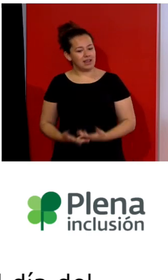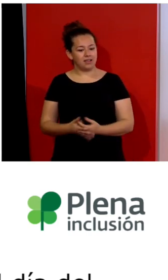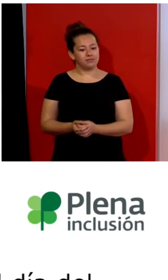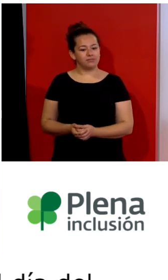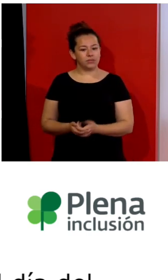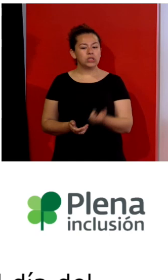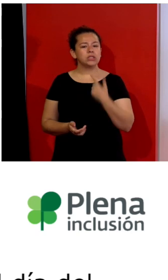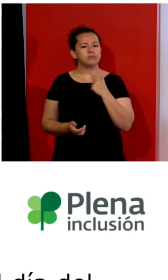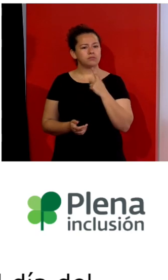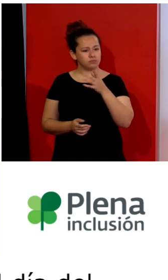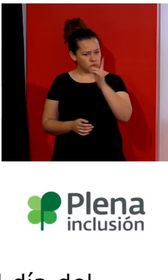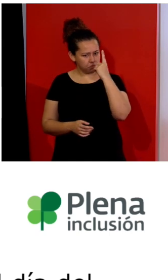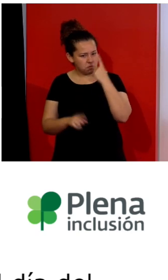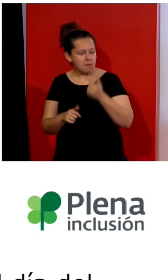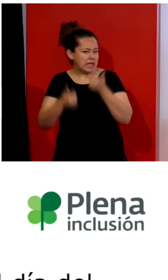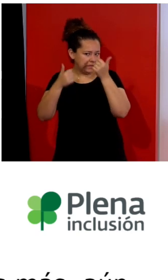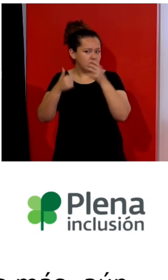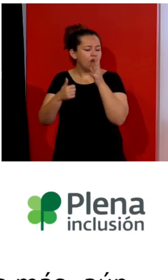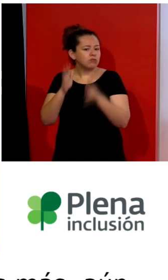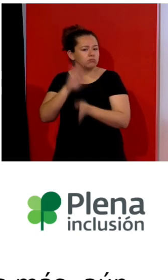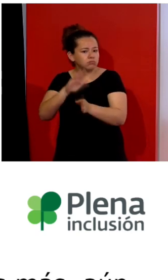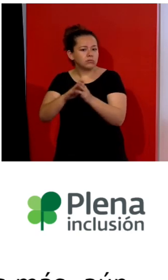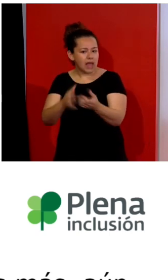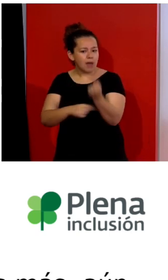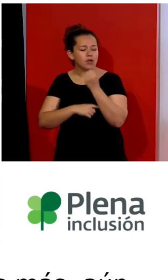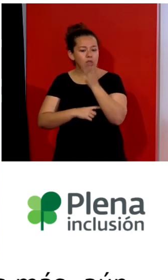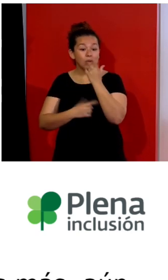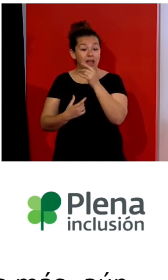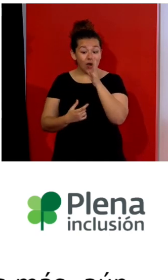siguen apoyando, ya que estoy pendiente de una resolución